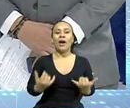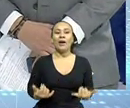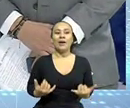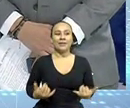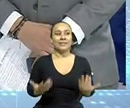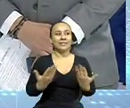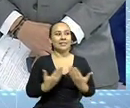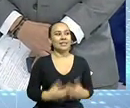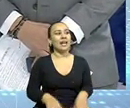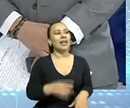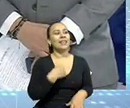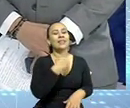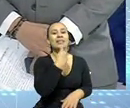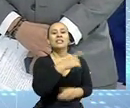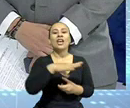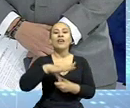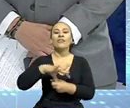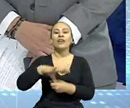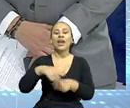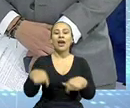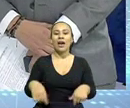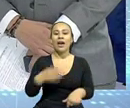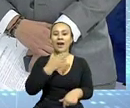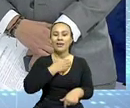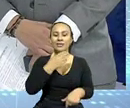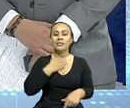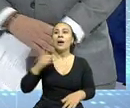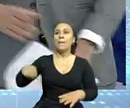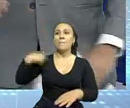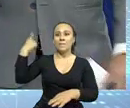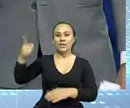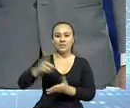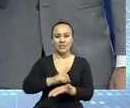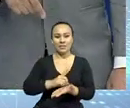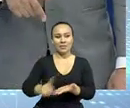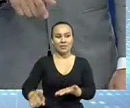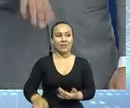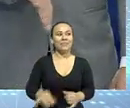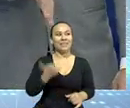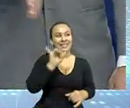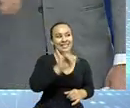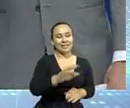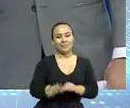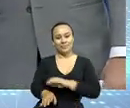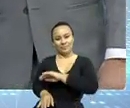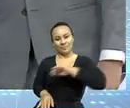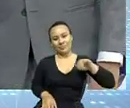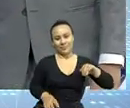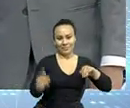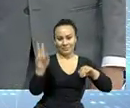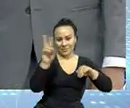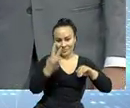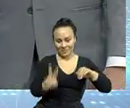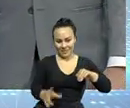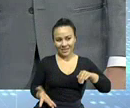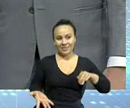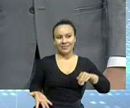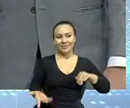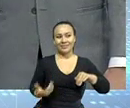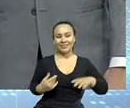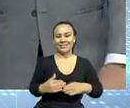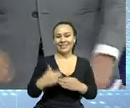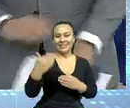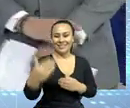sí me dicen es que hay feriado también en agosto, ¿no? ¿La próxima semana? Pero caí sábado y lo hicieron para el viernes. Es que cuando cae para